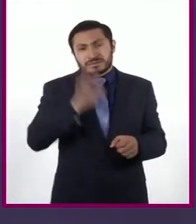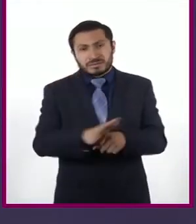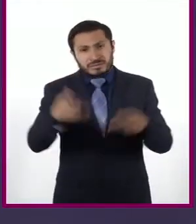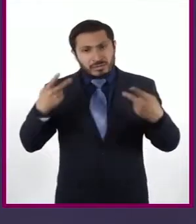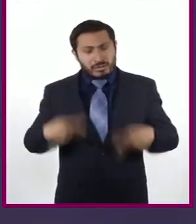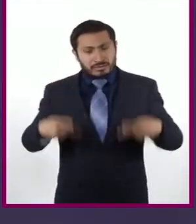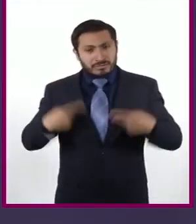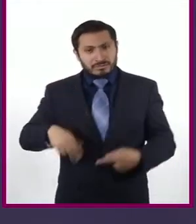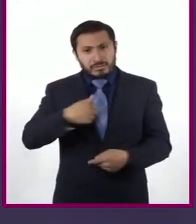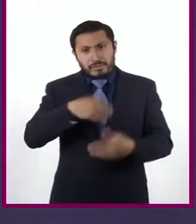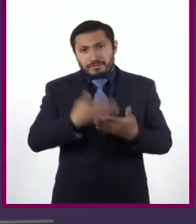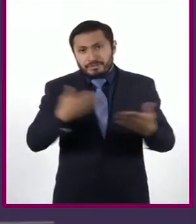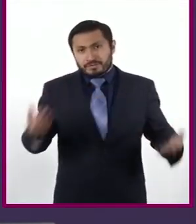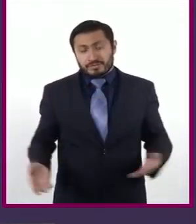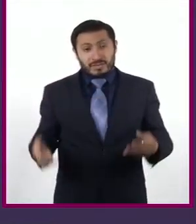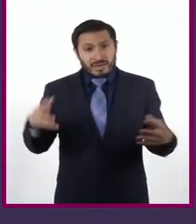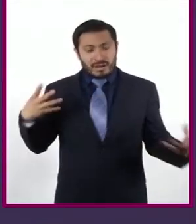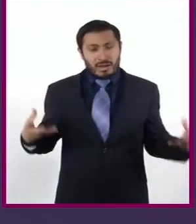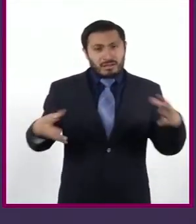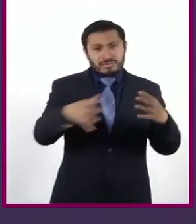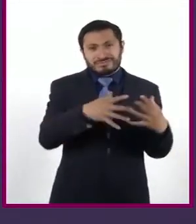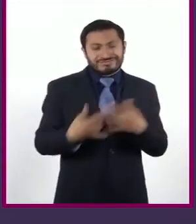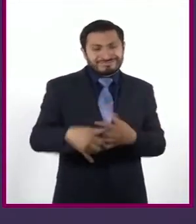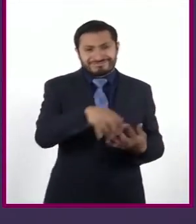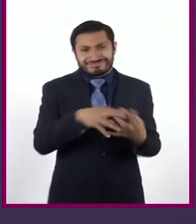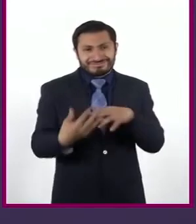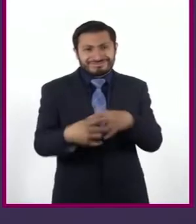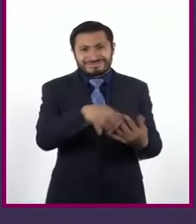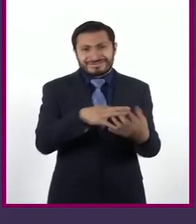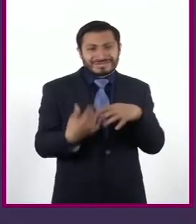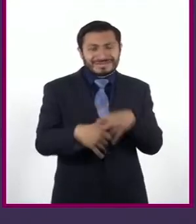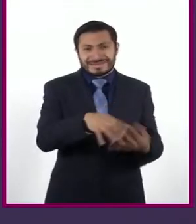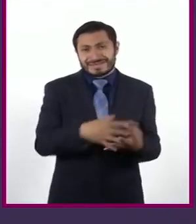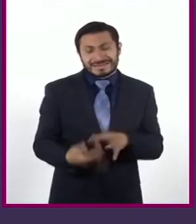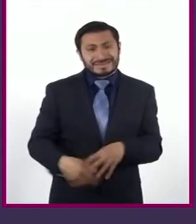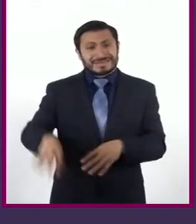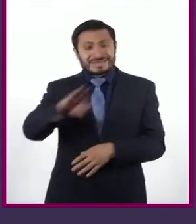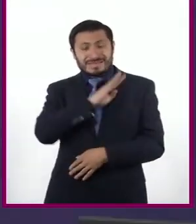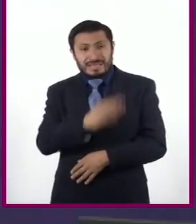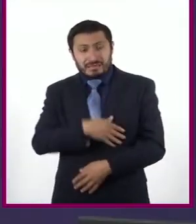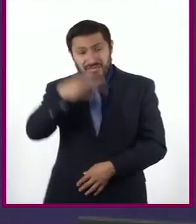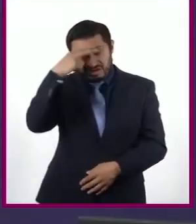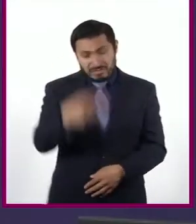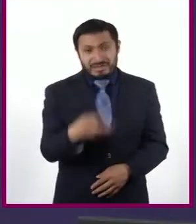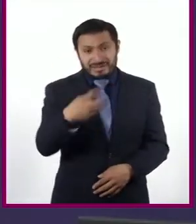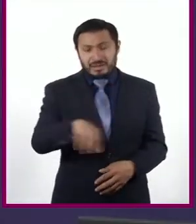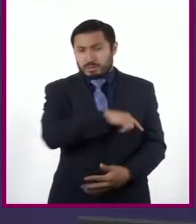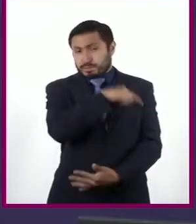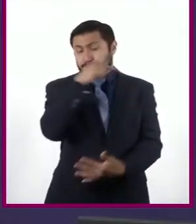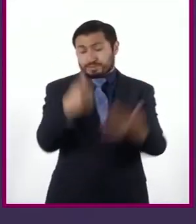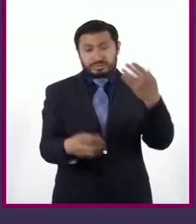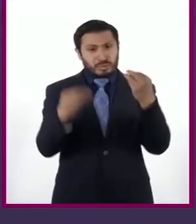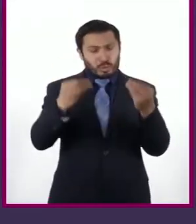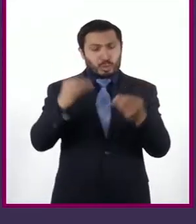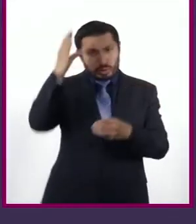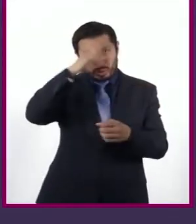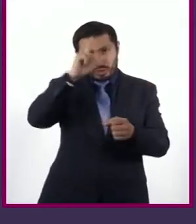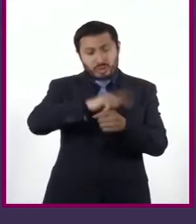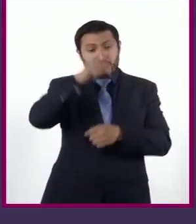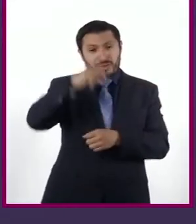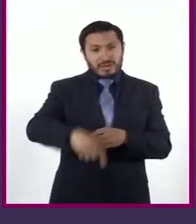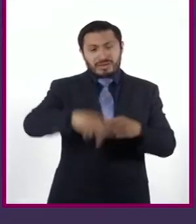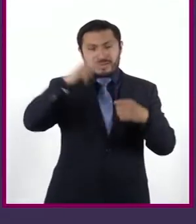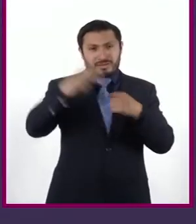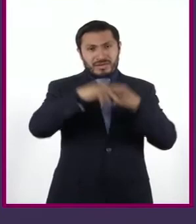ahora resultado del mestizaje. Es lo que le da el carácter pluricultural a nuestro país. Pero no es